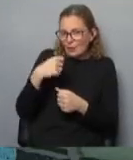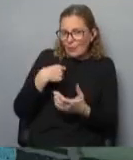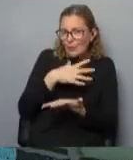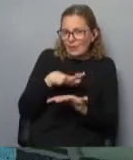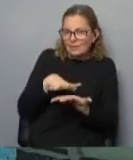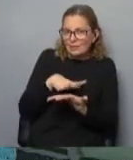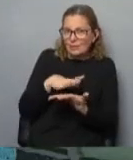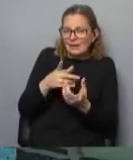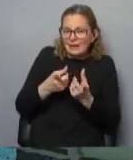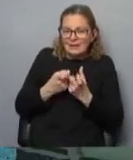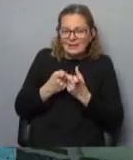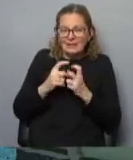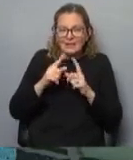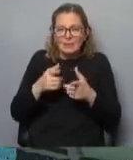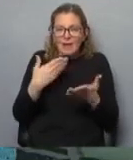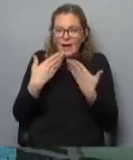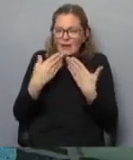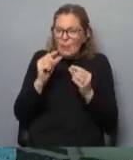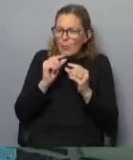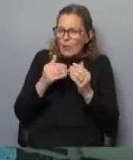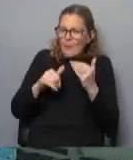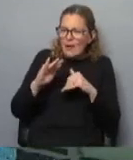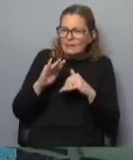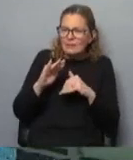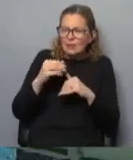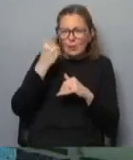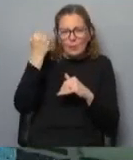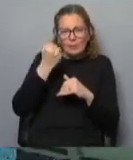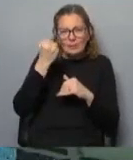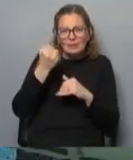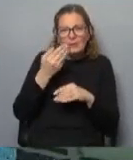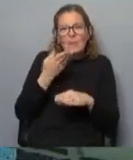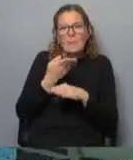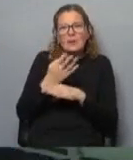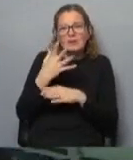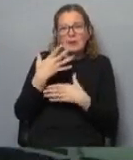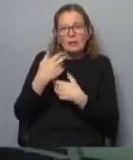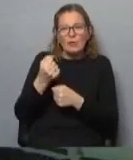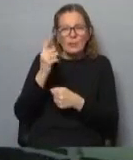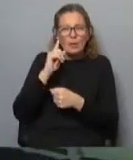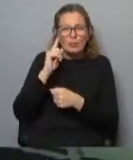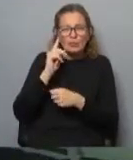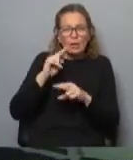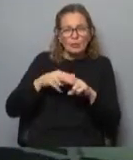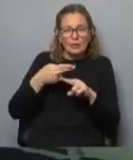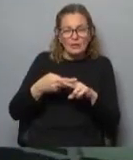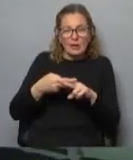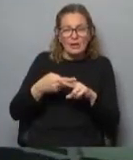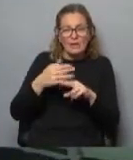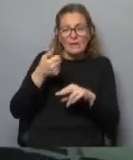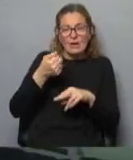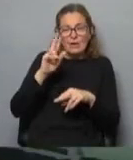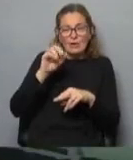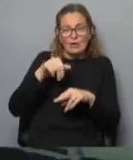y la necesidad de hablar un poco más de lo importante que es pedir ayuda vamos a escuchar ahora de nuevo a cecilia baroni